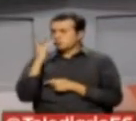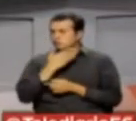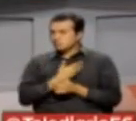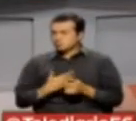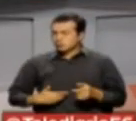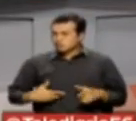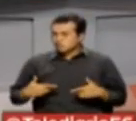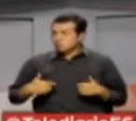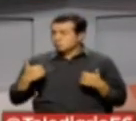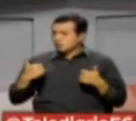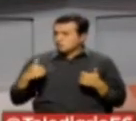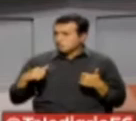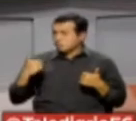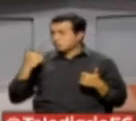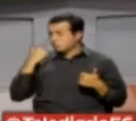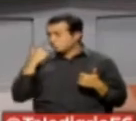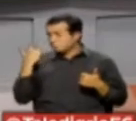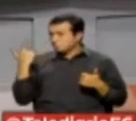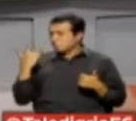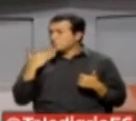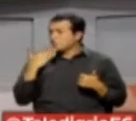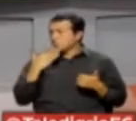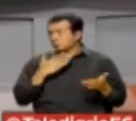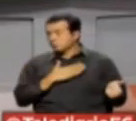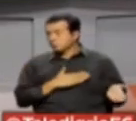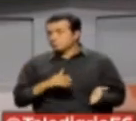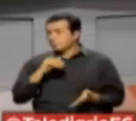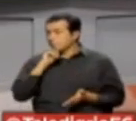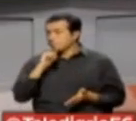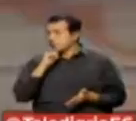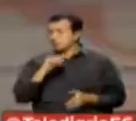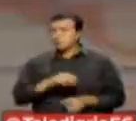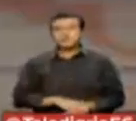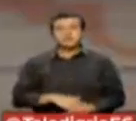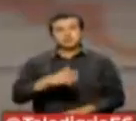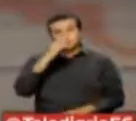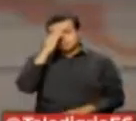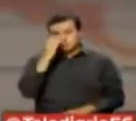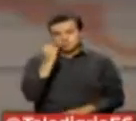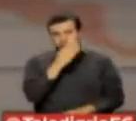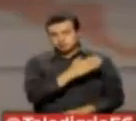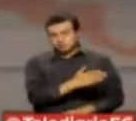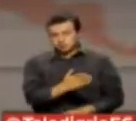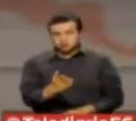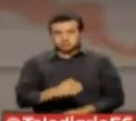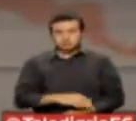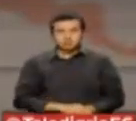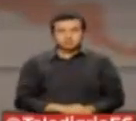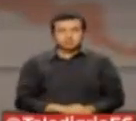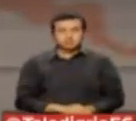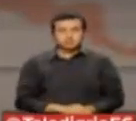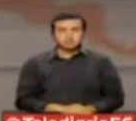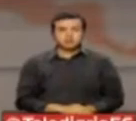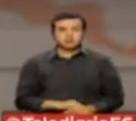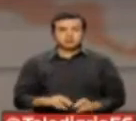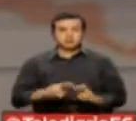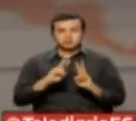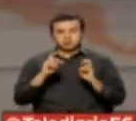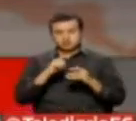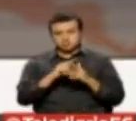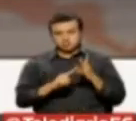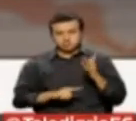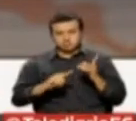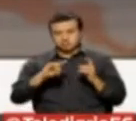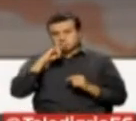lenin moreno en esta materia y que les hace falta buenos días a todos en cuanto a las políticas de